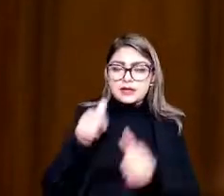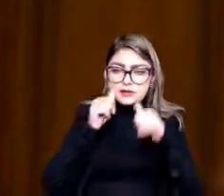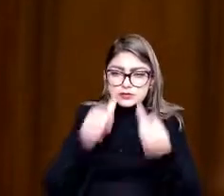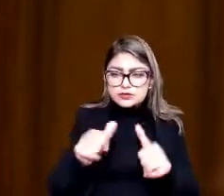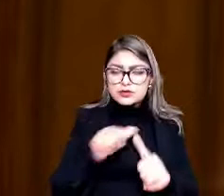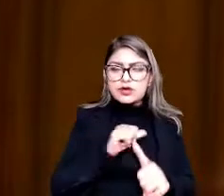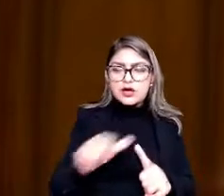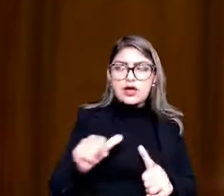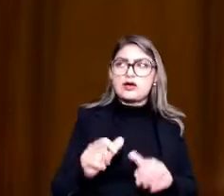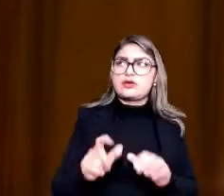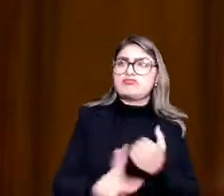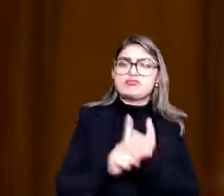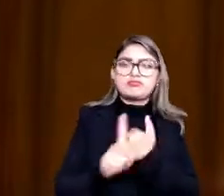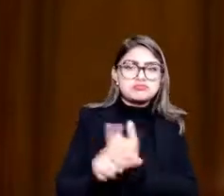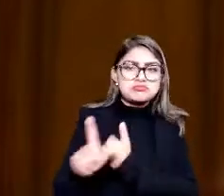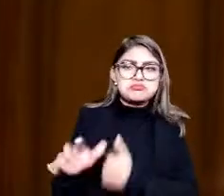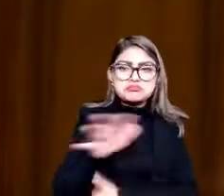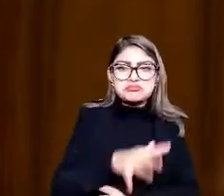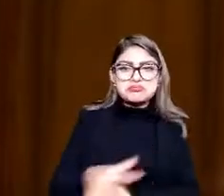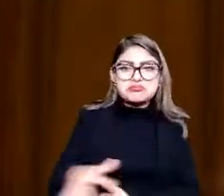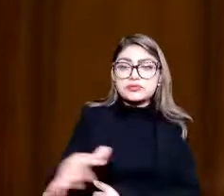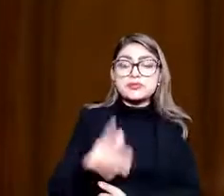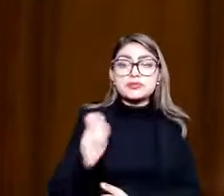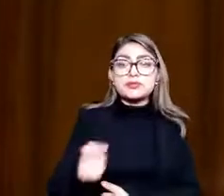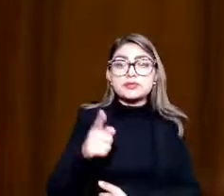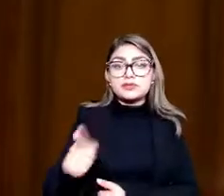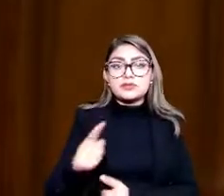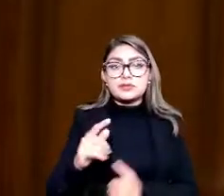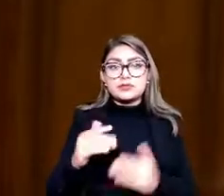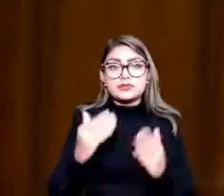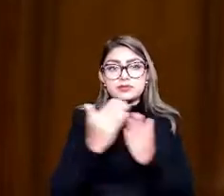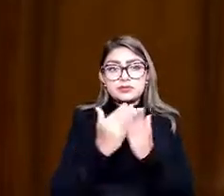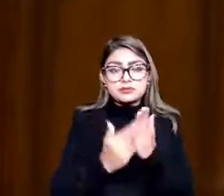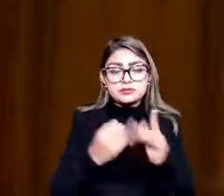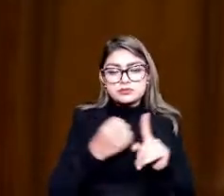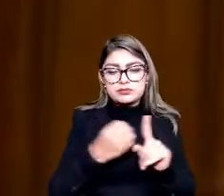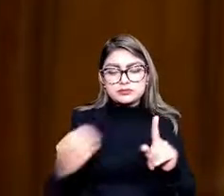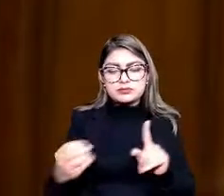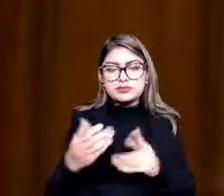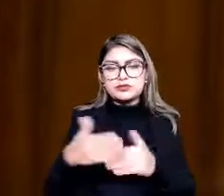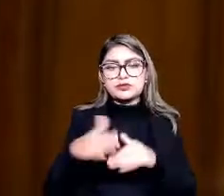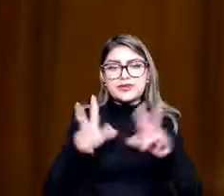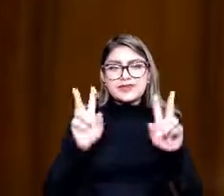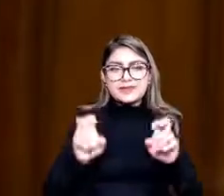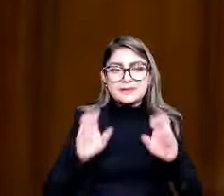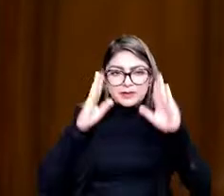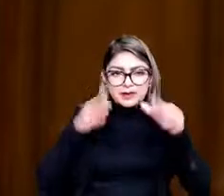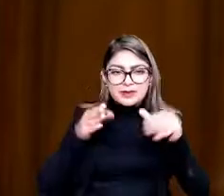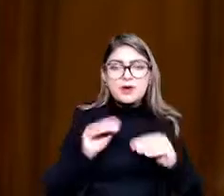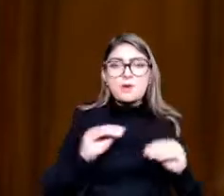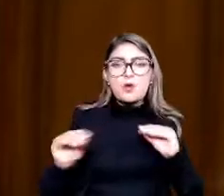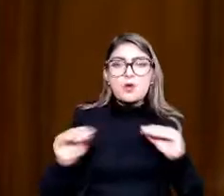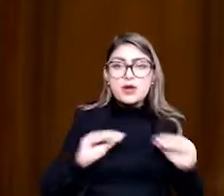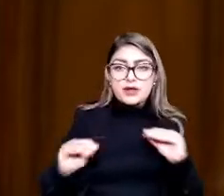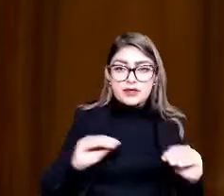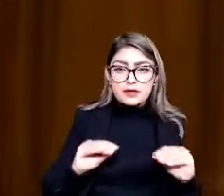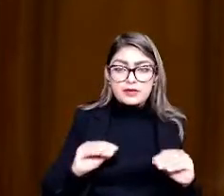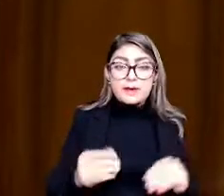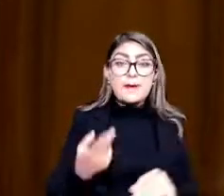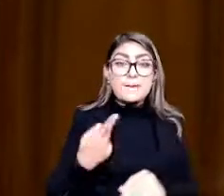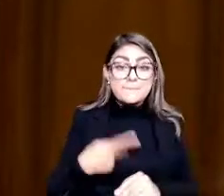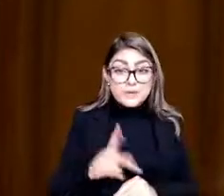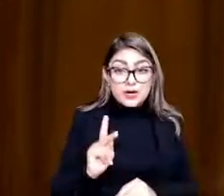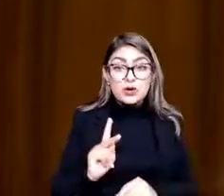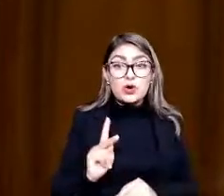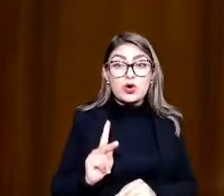climatológicos, de la infraestructura, sobre todo en la cuestión de movilidad. Pero, de nuevo, la